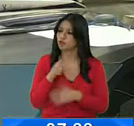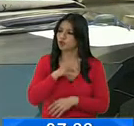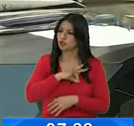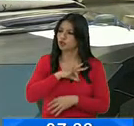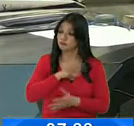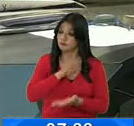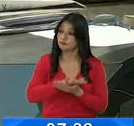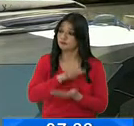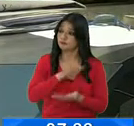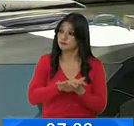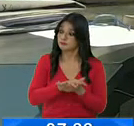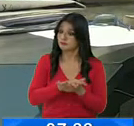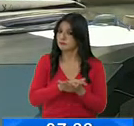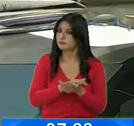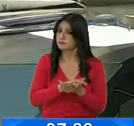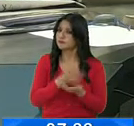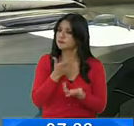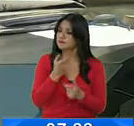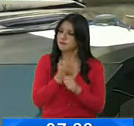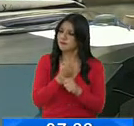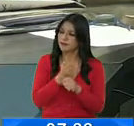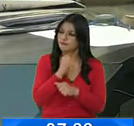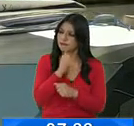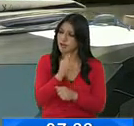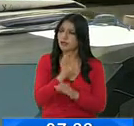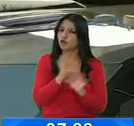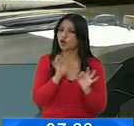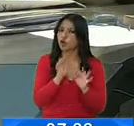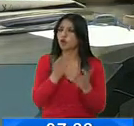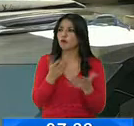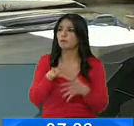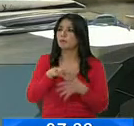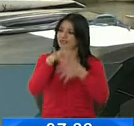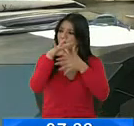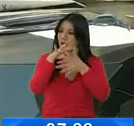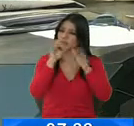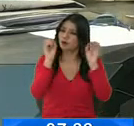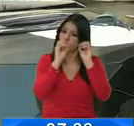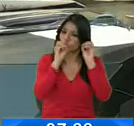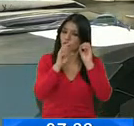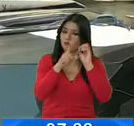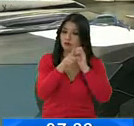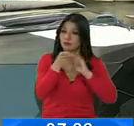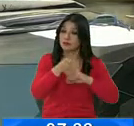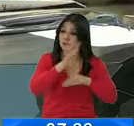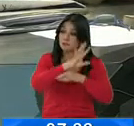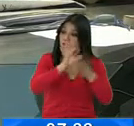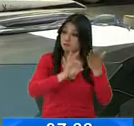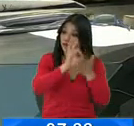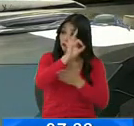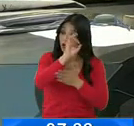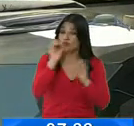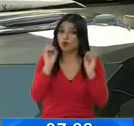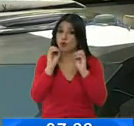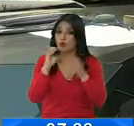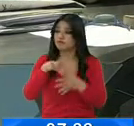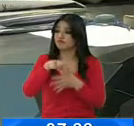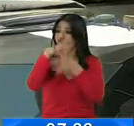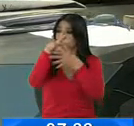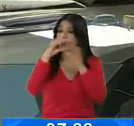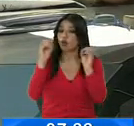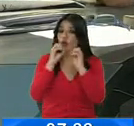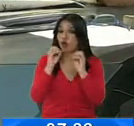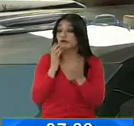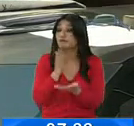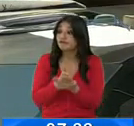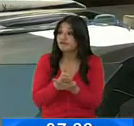trabajado cuando hay cuentas pendientes en unos casos aprobado por la asamblea nacional y en otros que quedó en el vacío en el